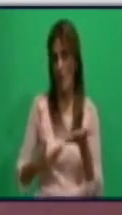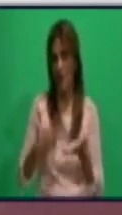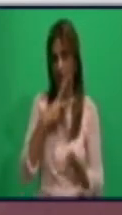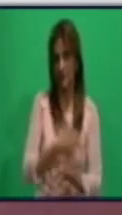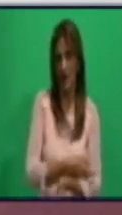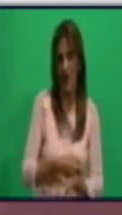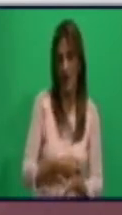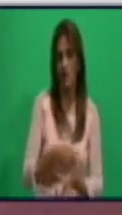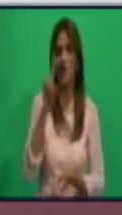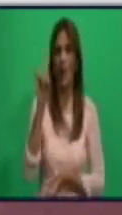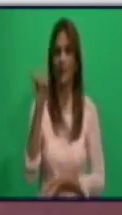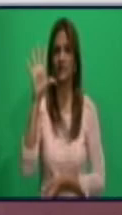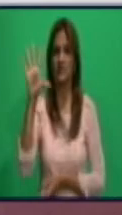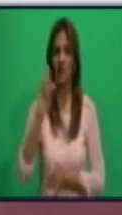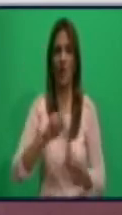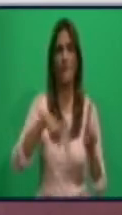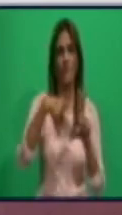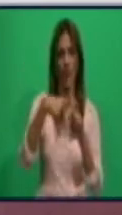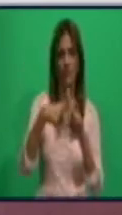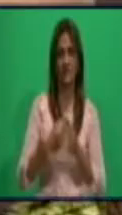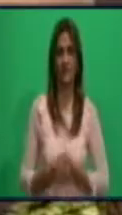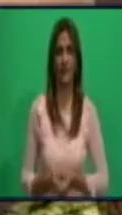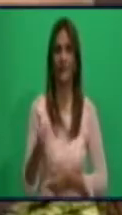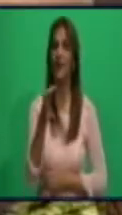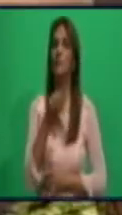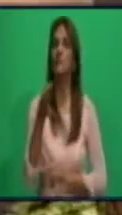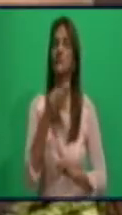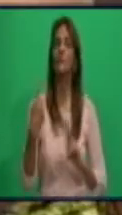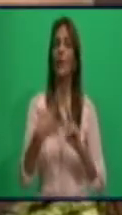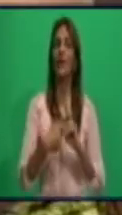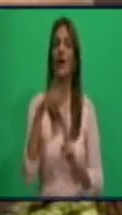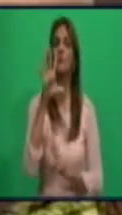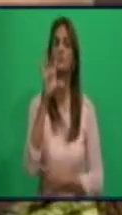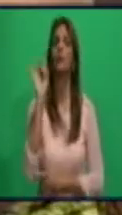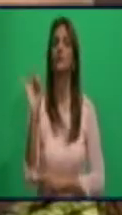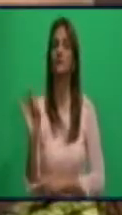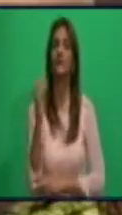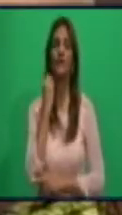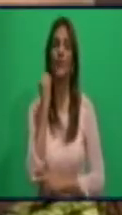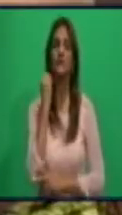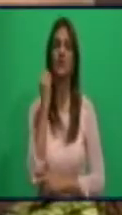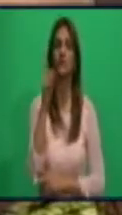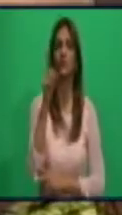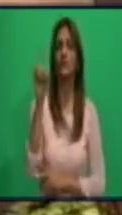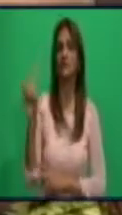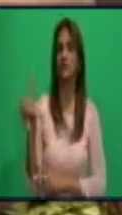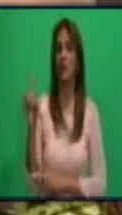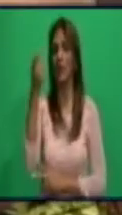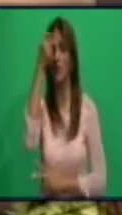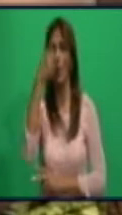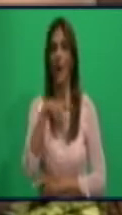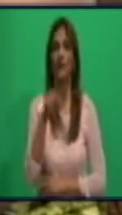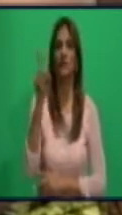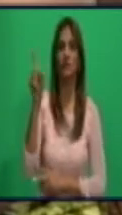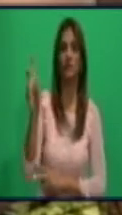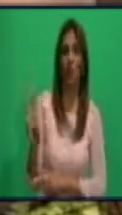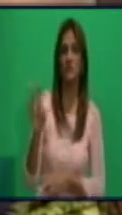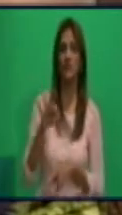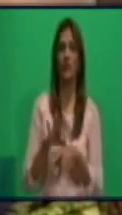positivas. Pertenecientes a los municipios Bayamo con 57, Manzanillo 19, Jiguaní 12, Río